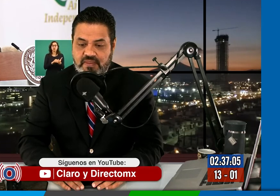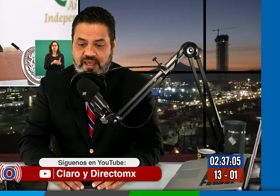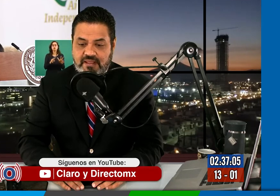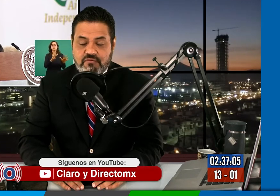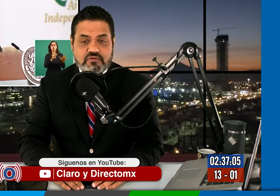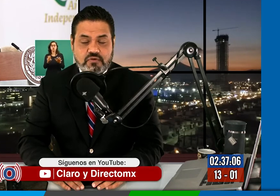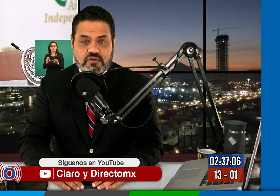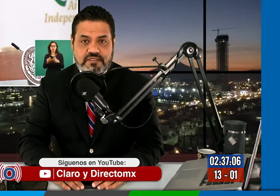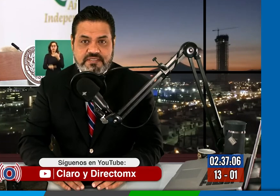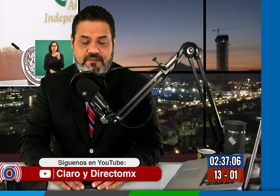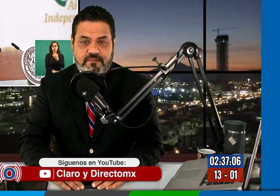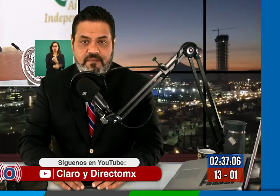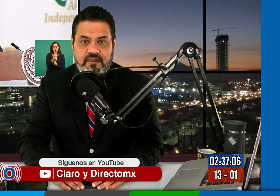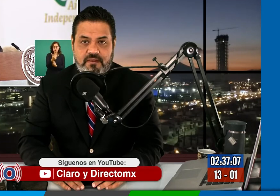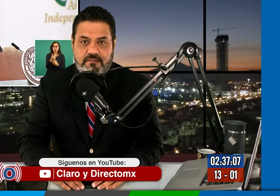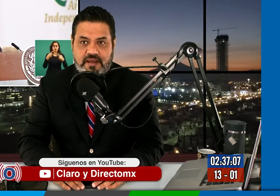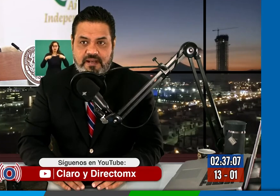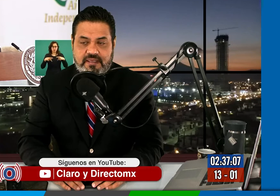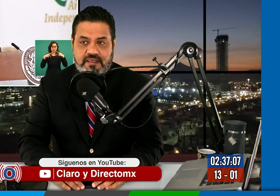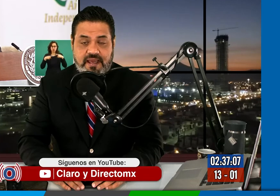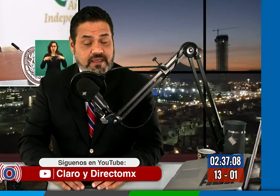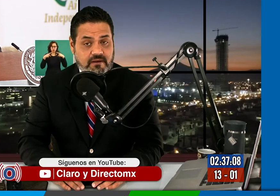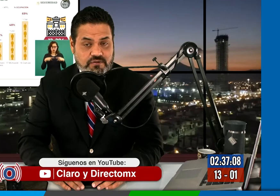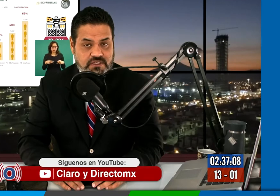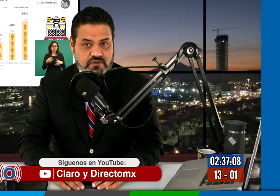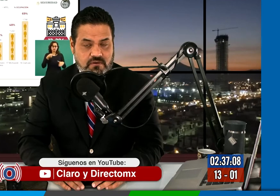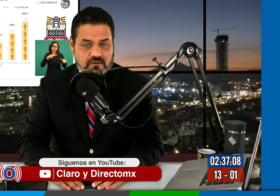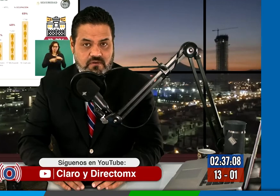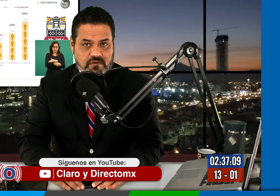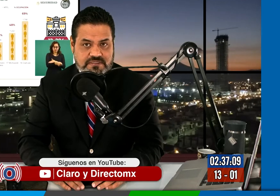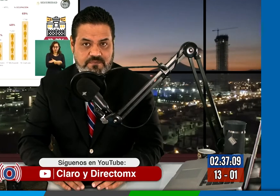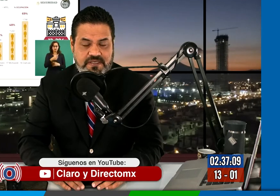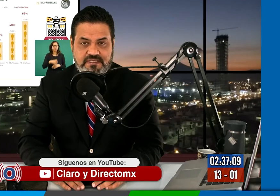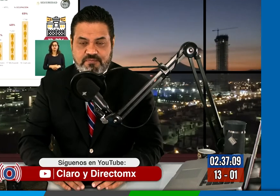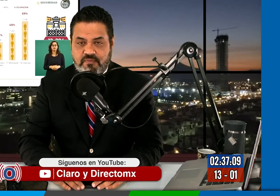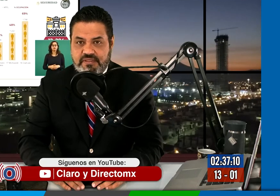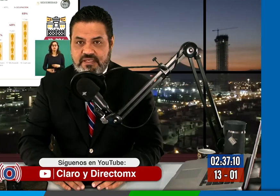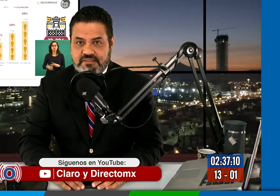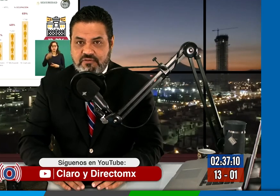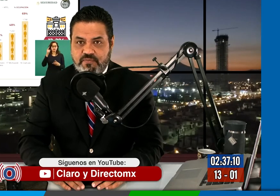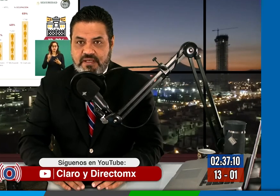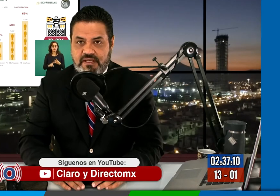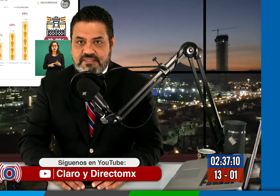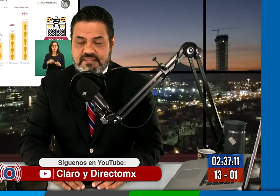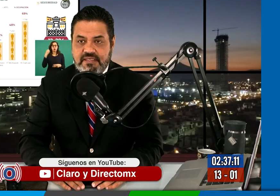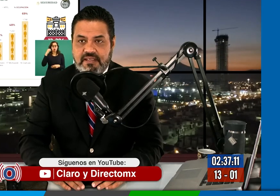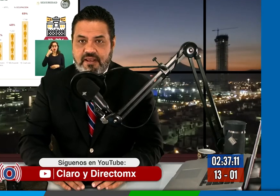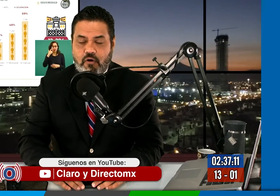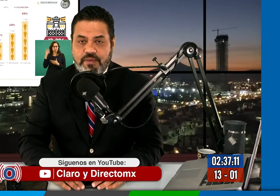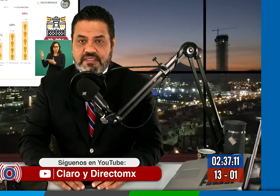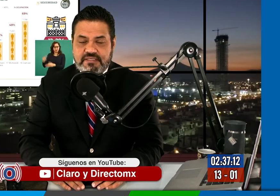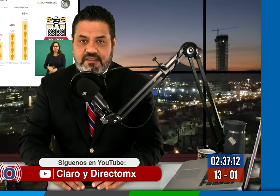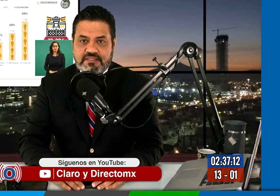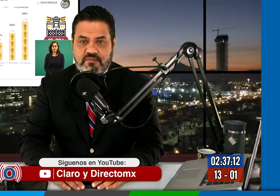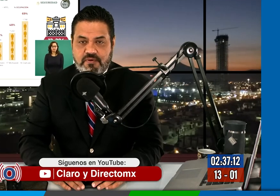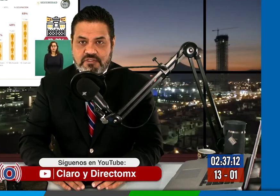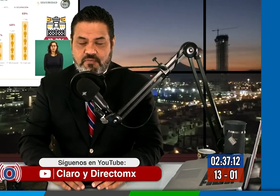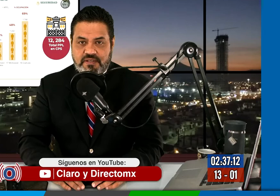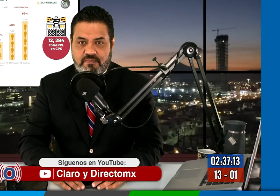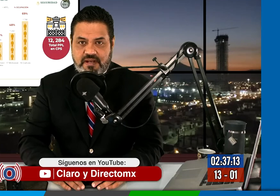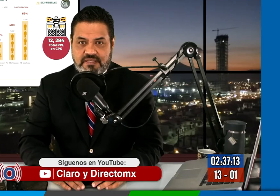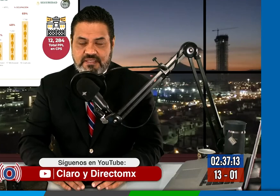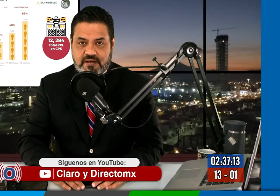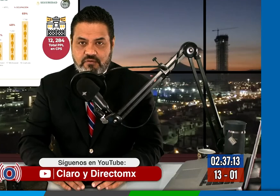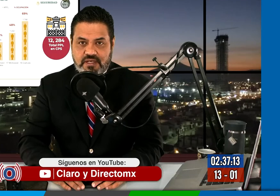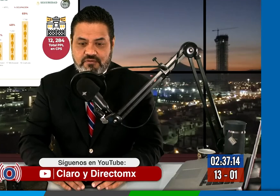que ha dado instrucciones ya para que haya negociación con las empresas propietarias de estos penales o bien se inicia el proceso